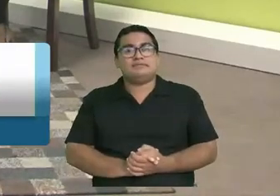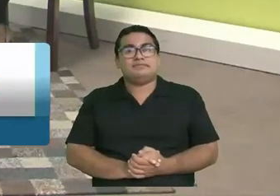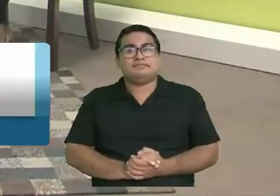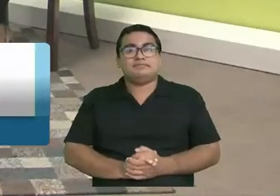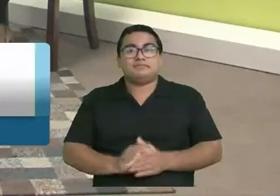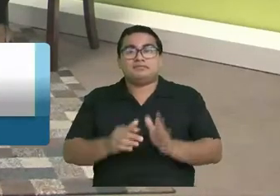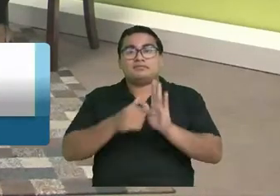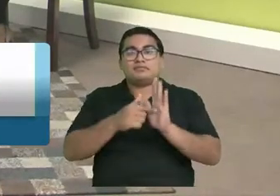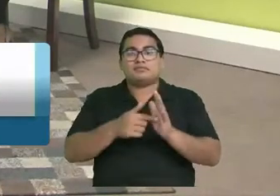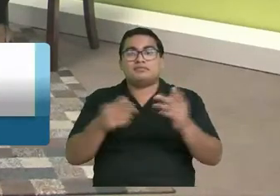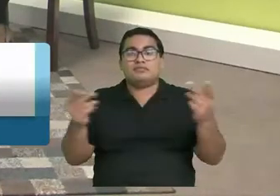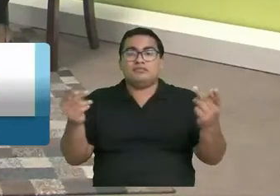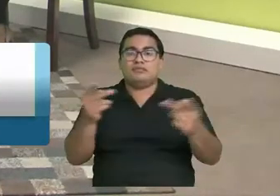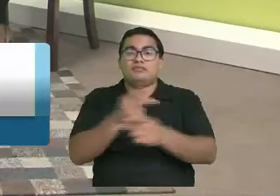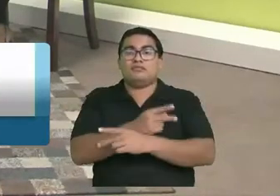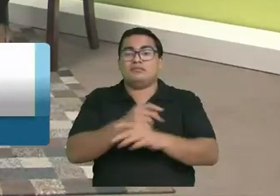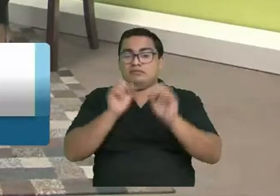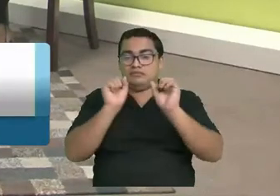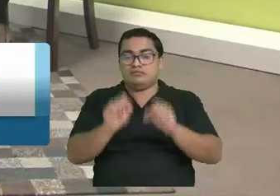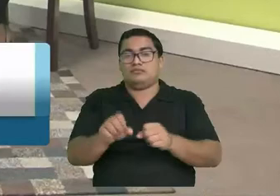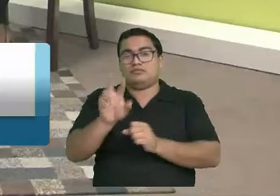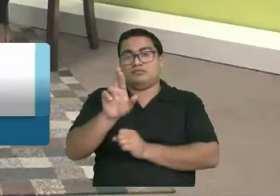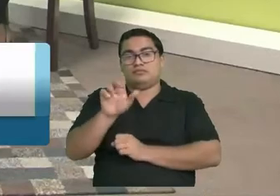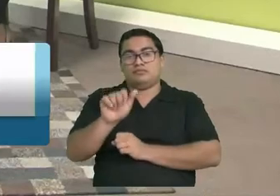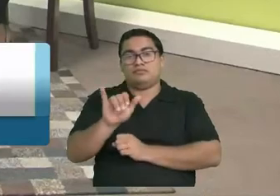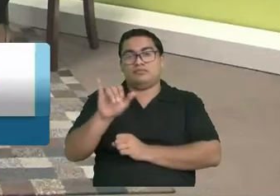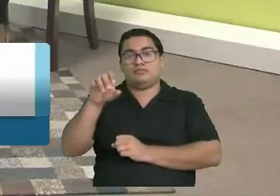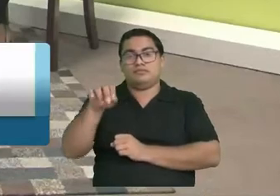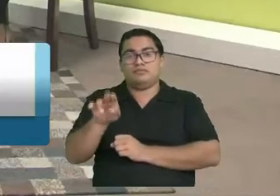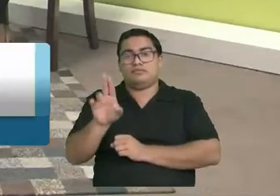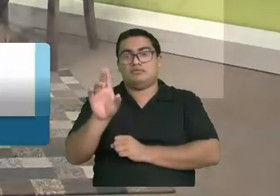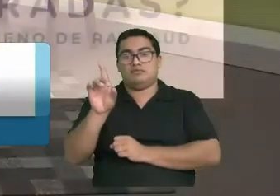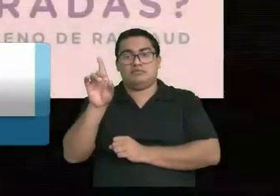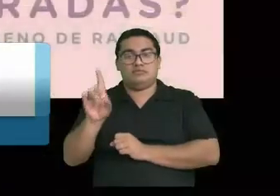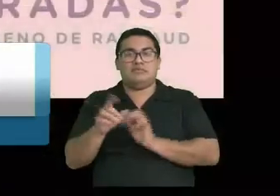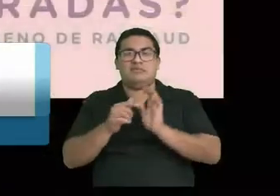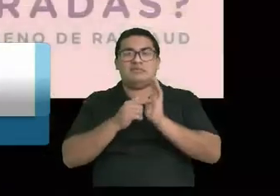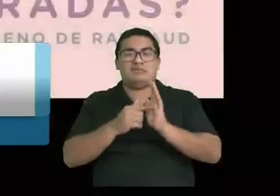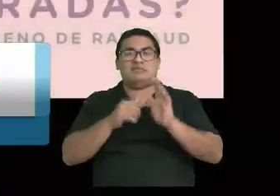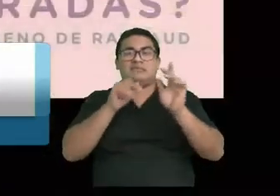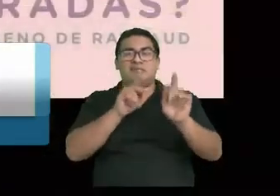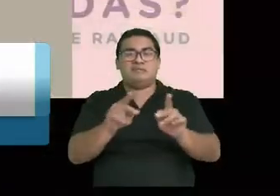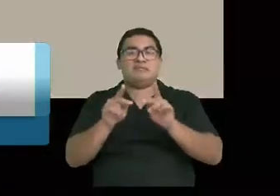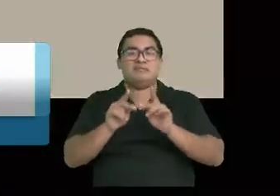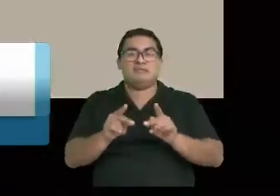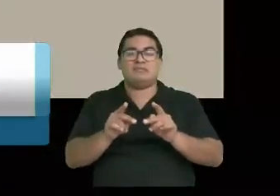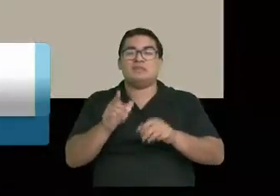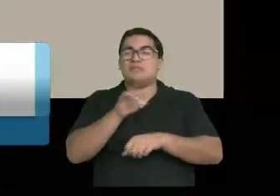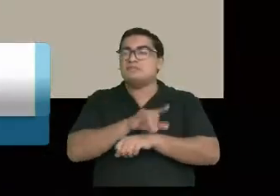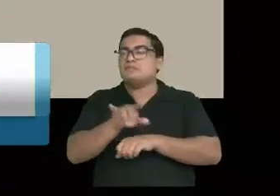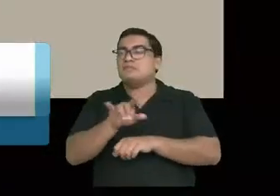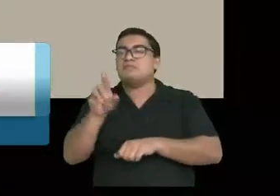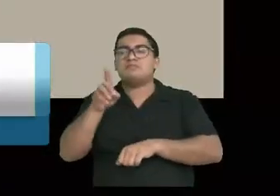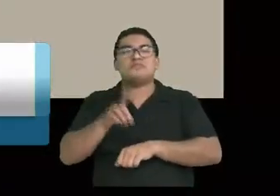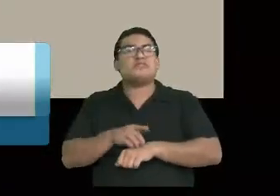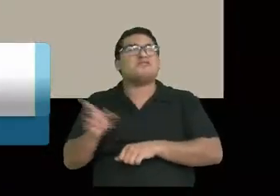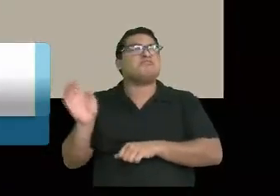puede causar este síndrome de Raynaud si en caso la persona no va al médico, no se